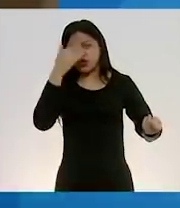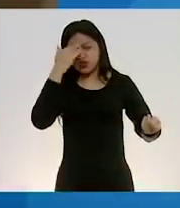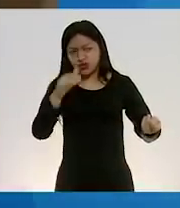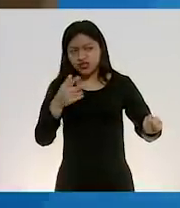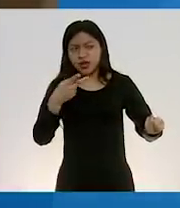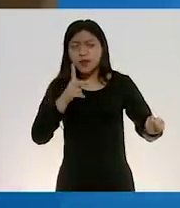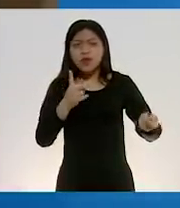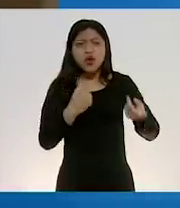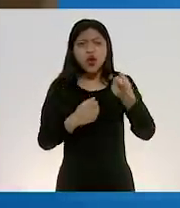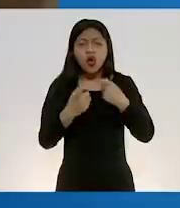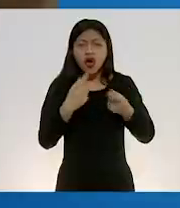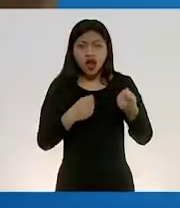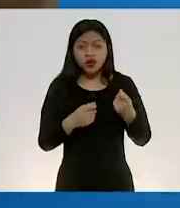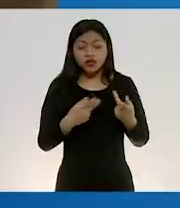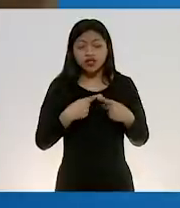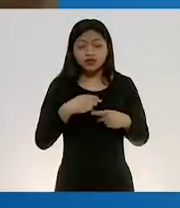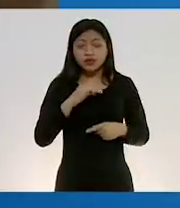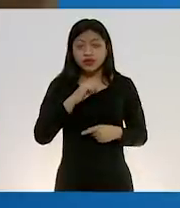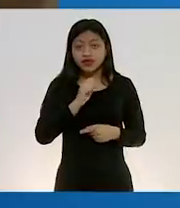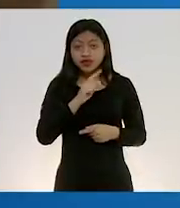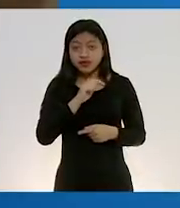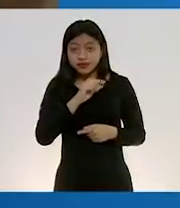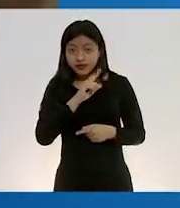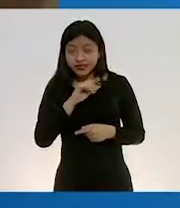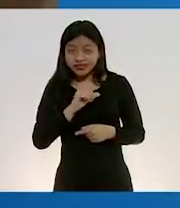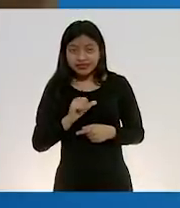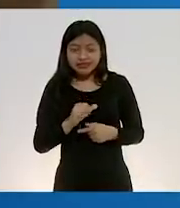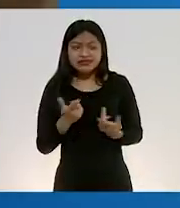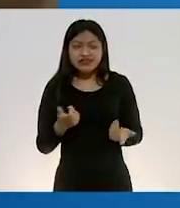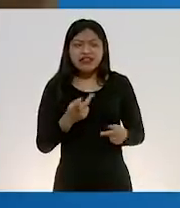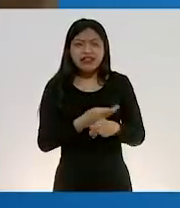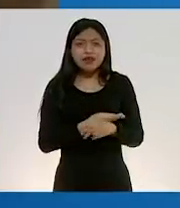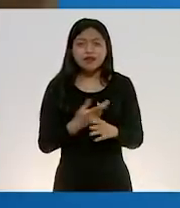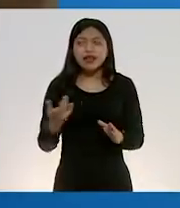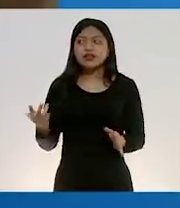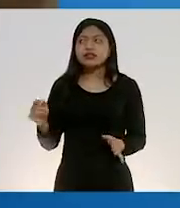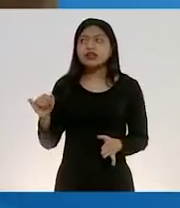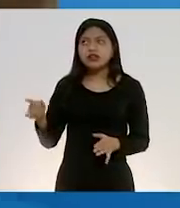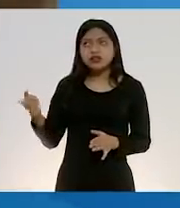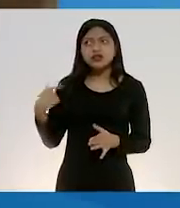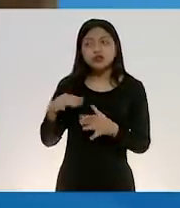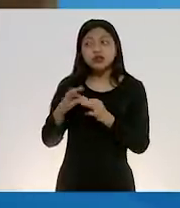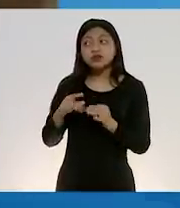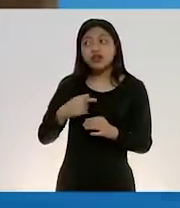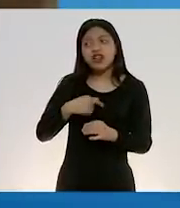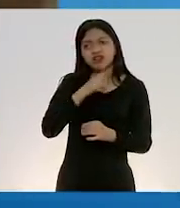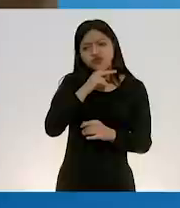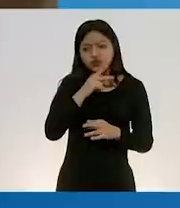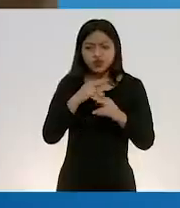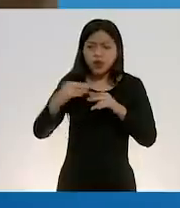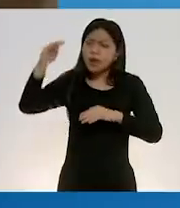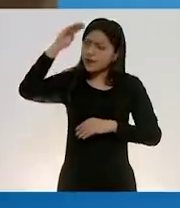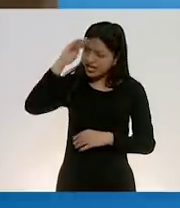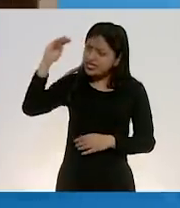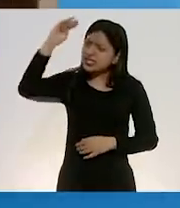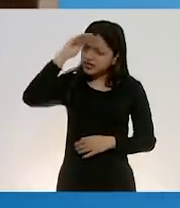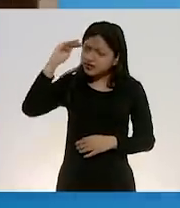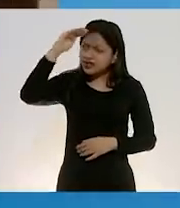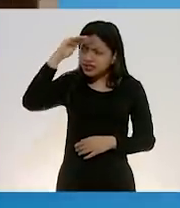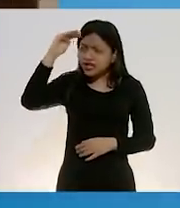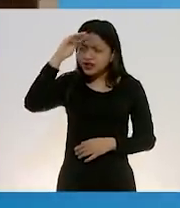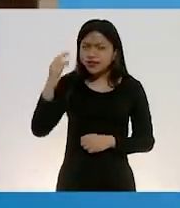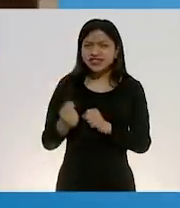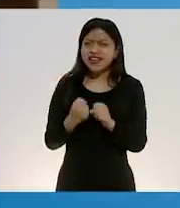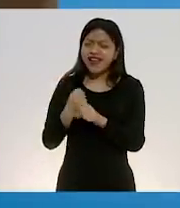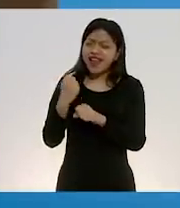minoría mestiza en los primeros tiempos? Mira, todo esto que me dices han sido mis preocupaciones durante muchos años.